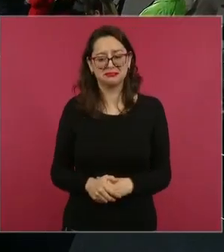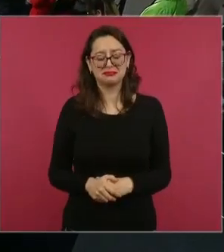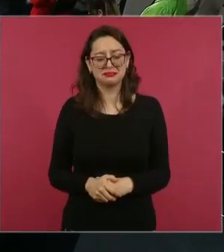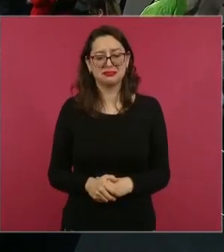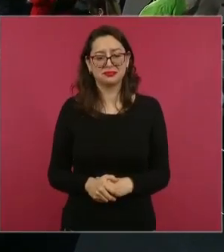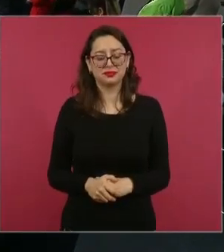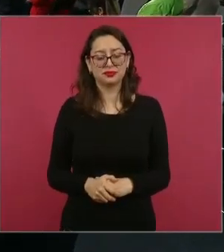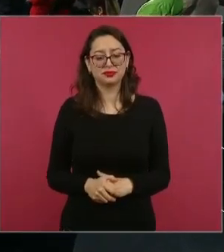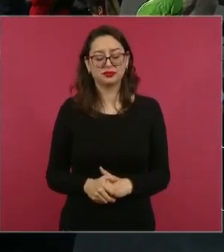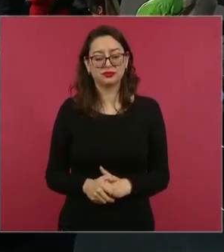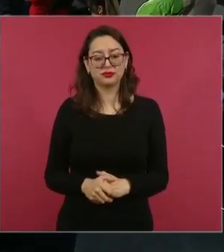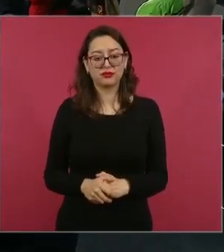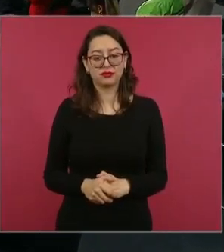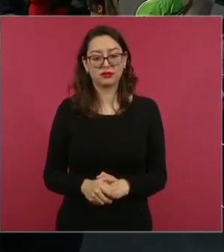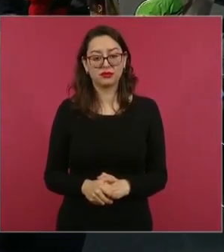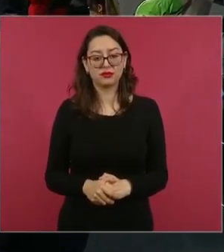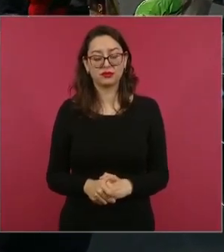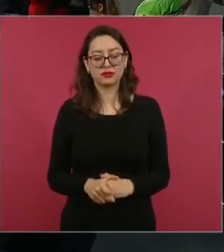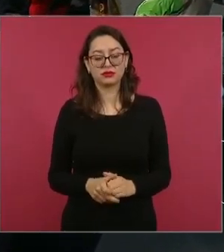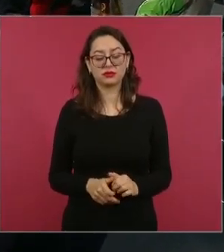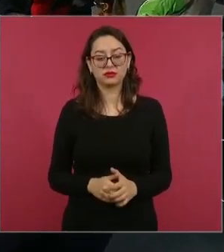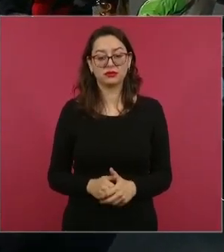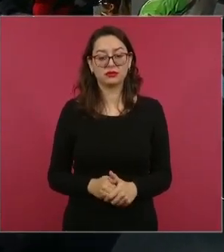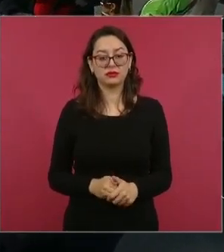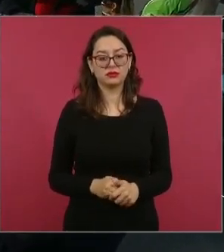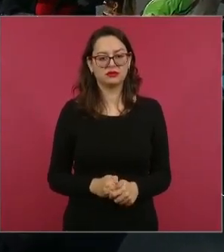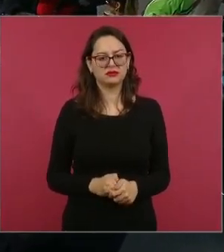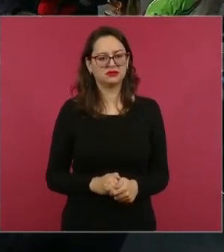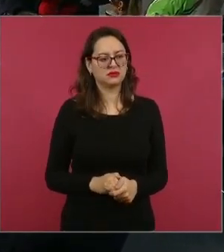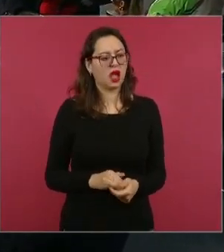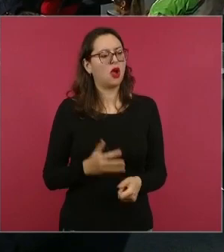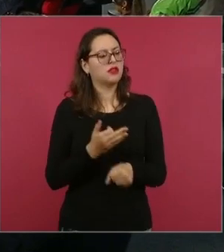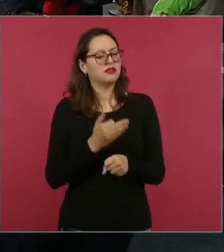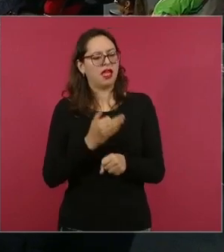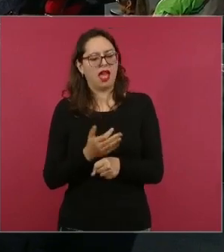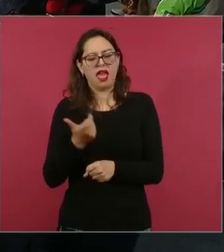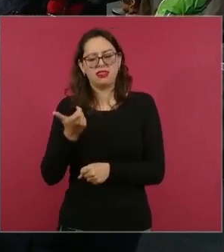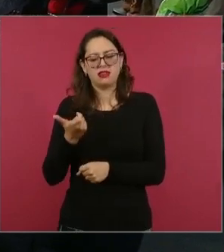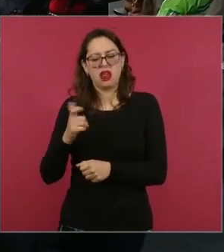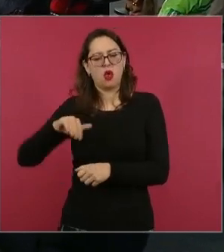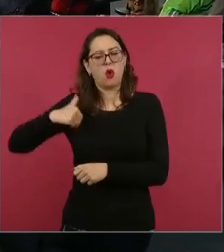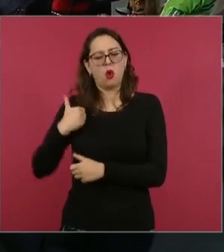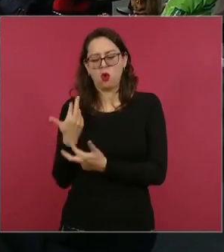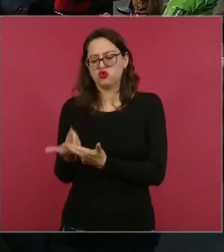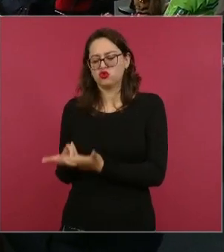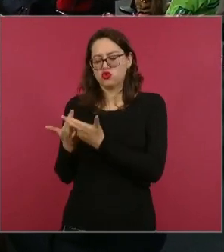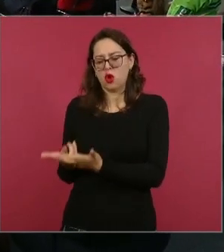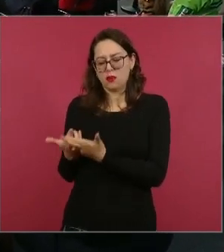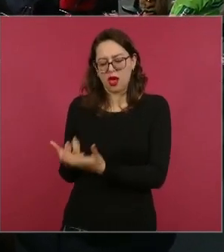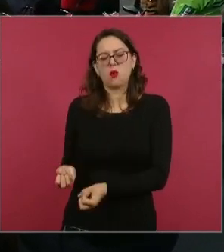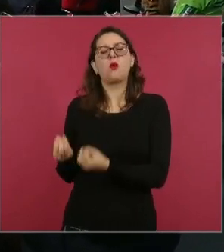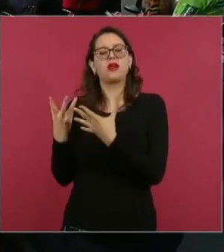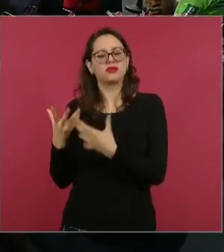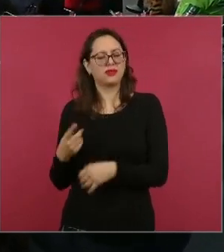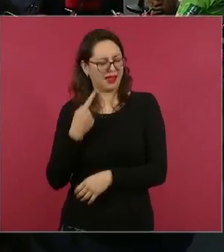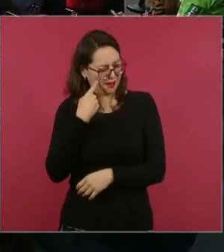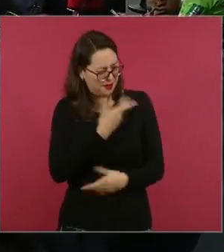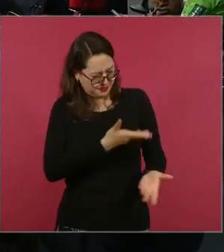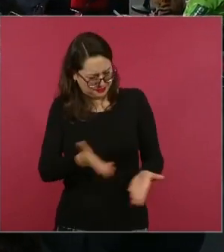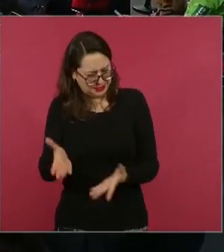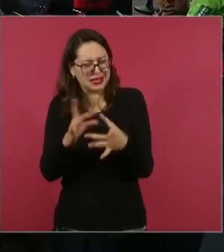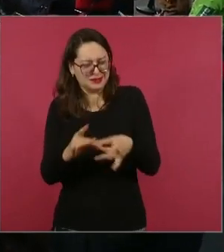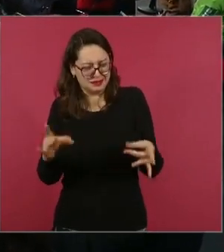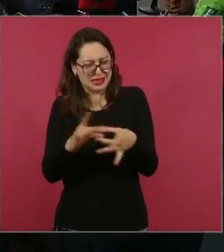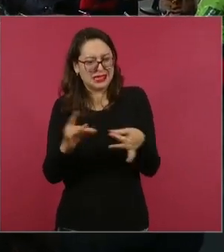eh cuánto eh tenemos en caja en caja tenemos casi 600000 a ver pues explícalo